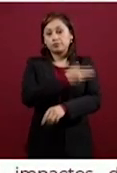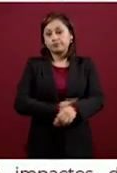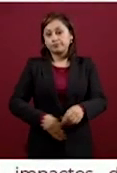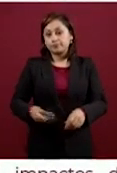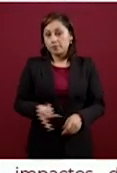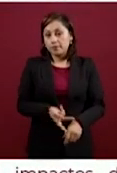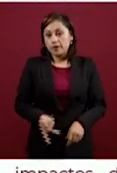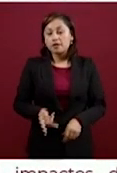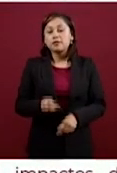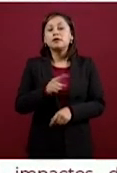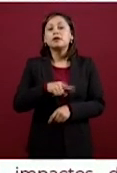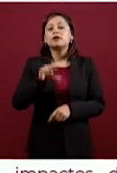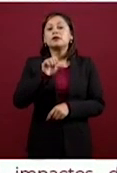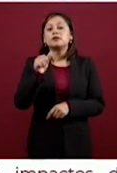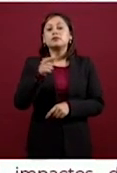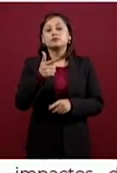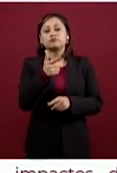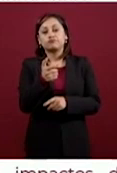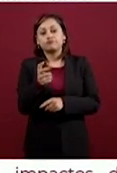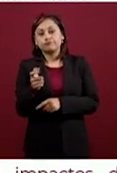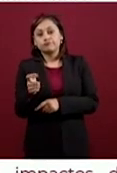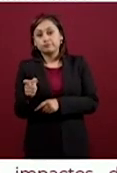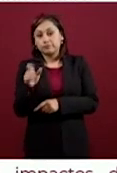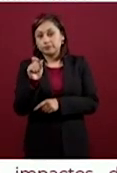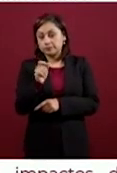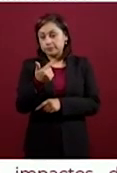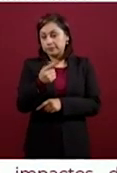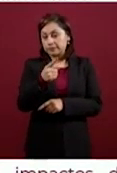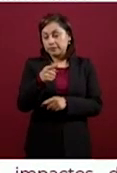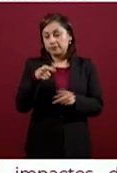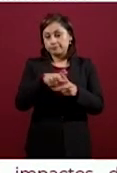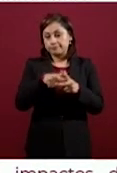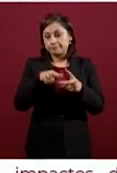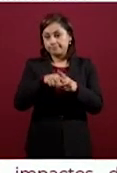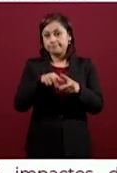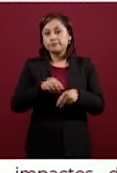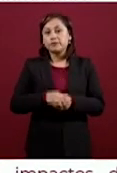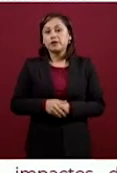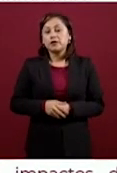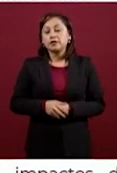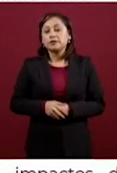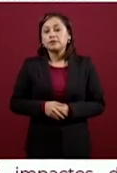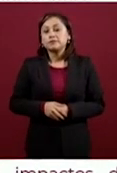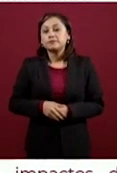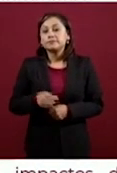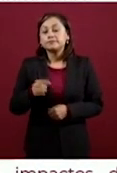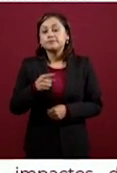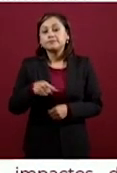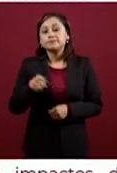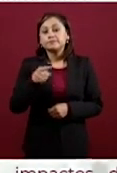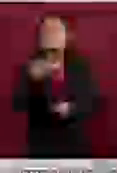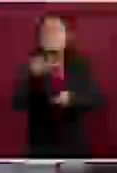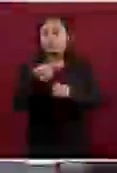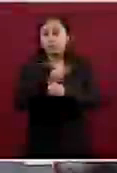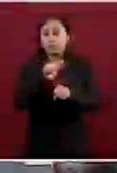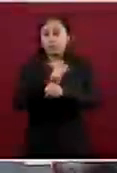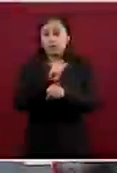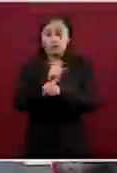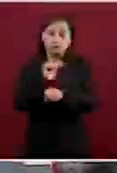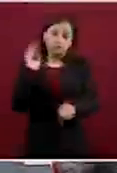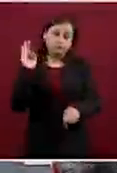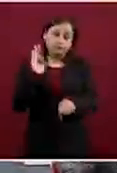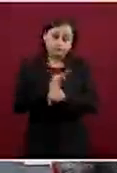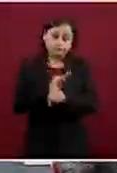recibió 23 impactos. Este vehículo, al ser blindado, pues obviamente nuestro personal lo toma